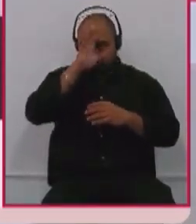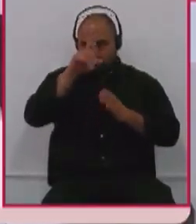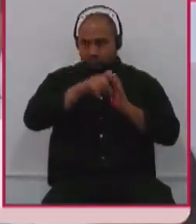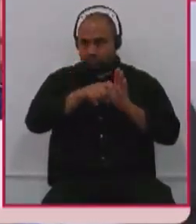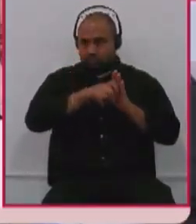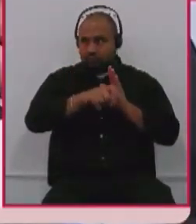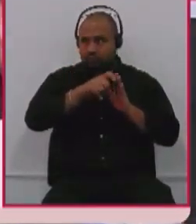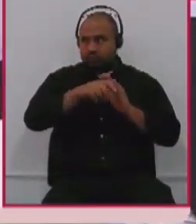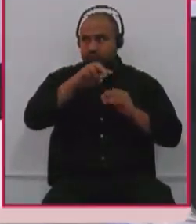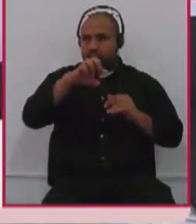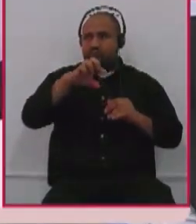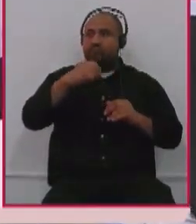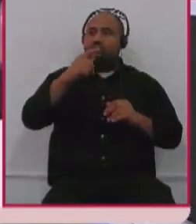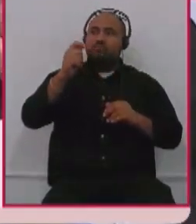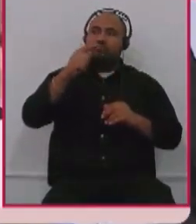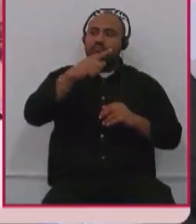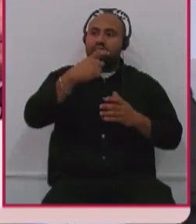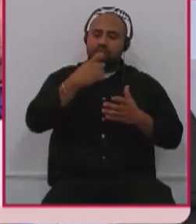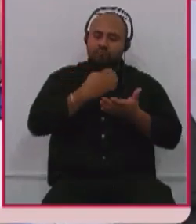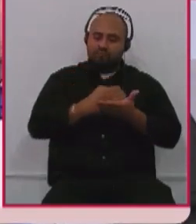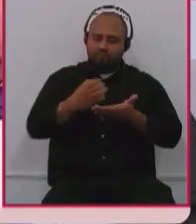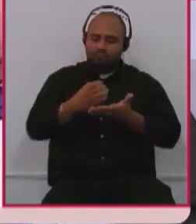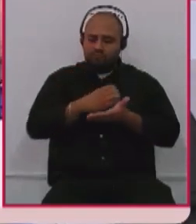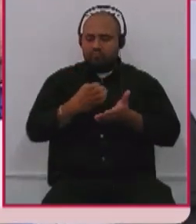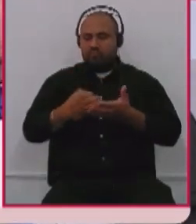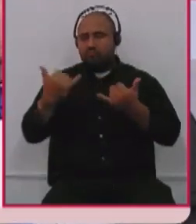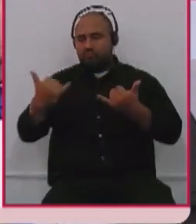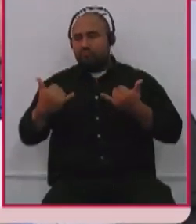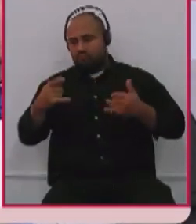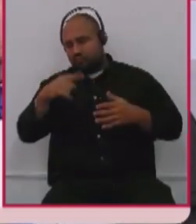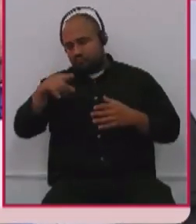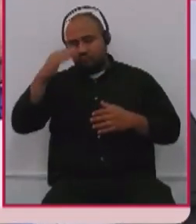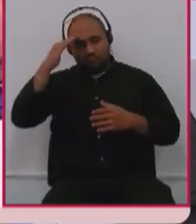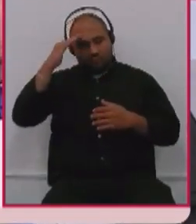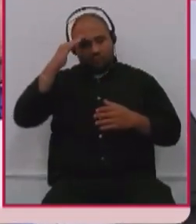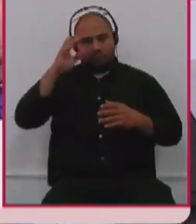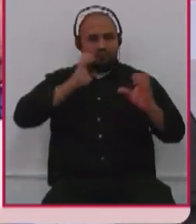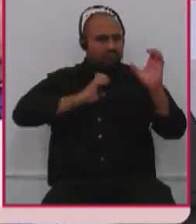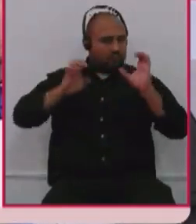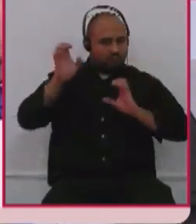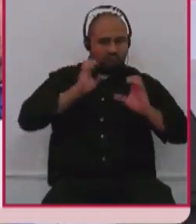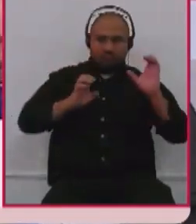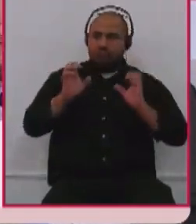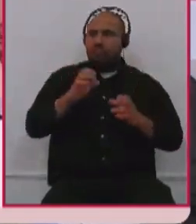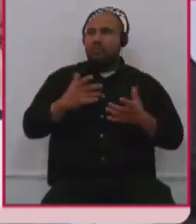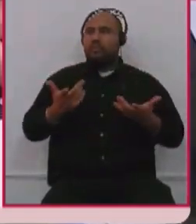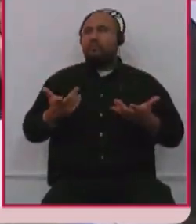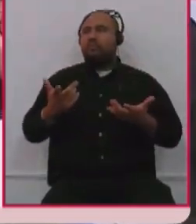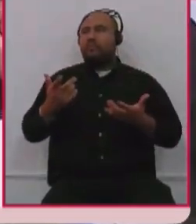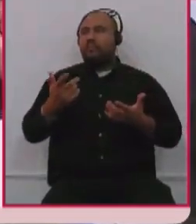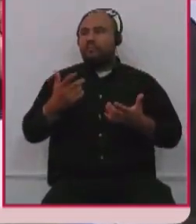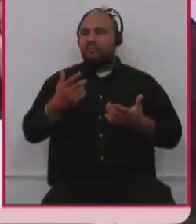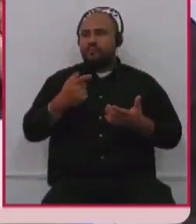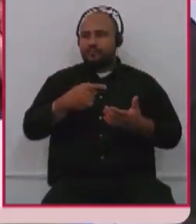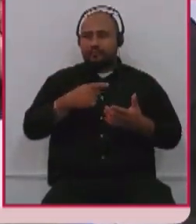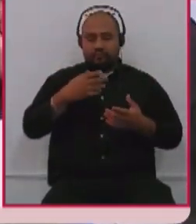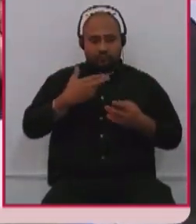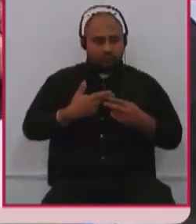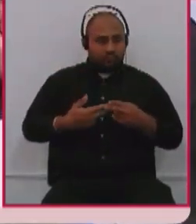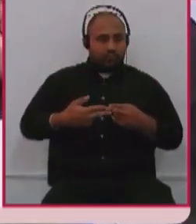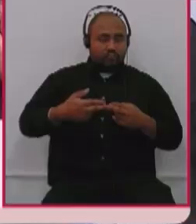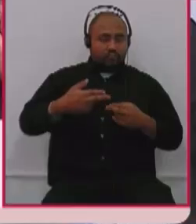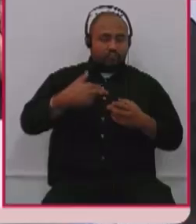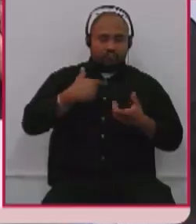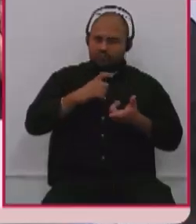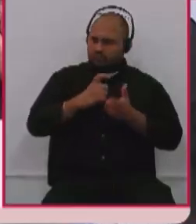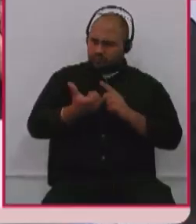pad. Porque con los precios actuales, creo que ustedes deberían evaluar efectivamente un reaprovechamiento total. O